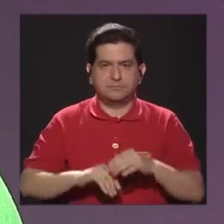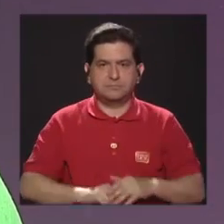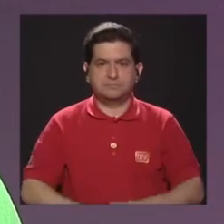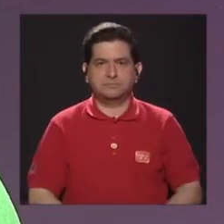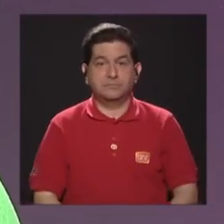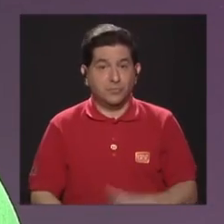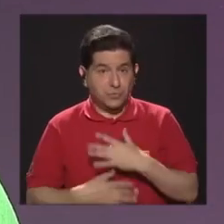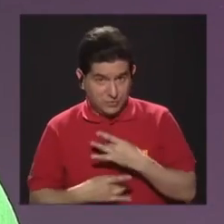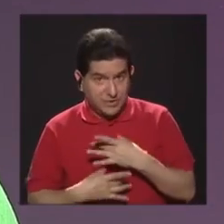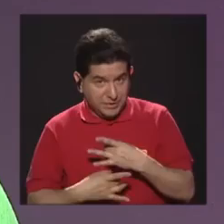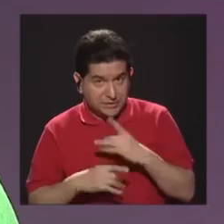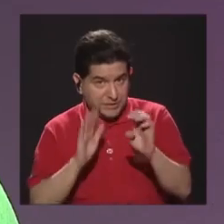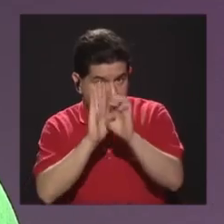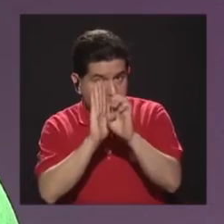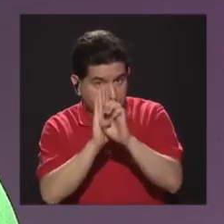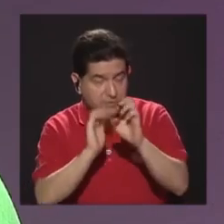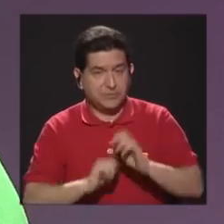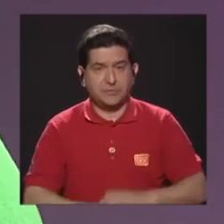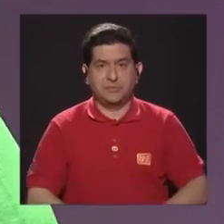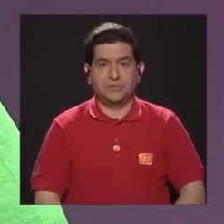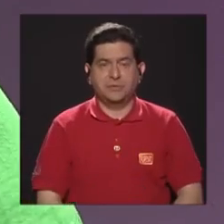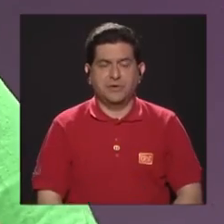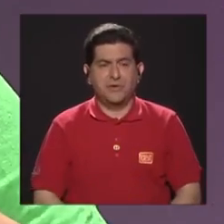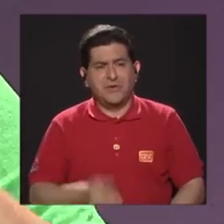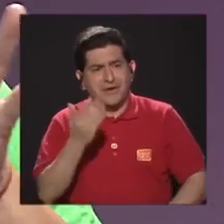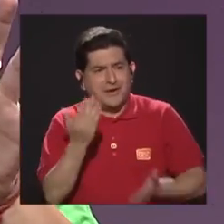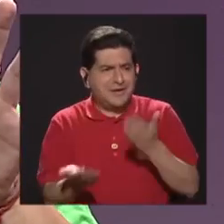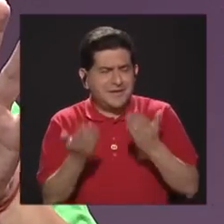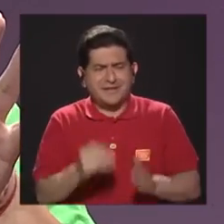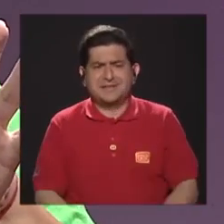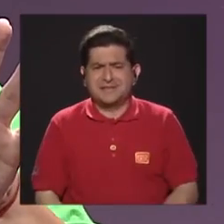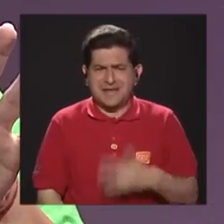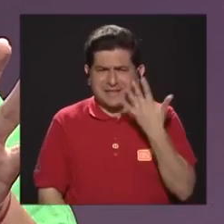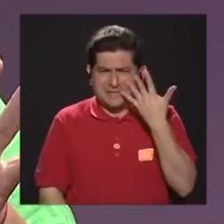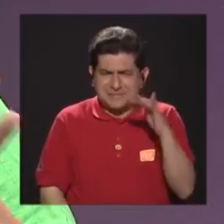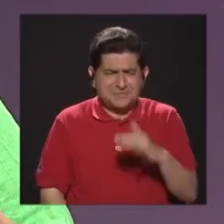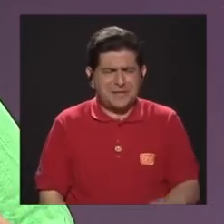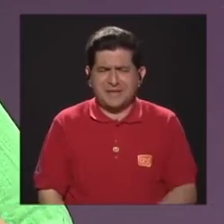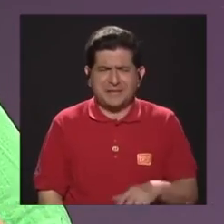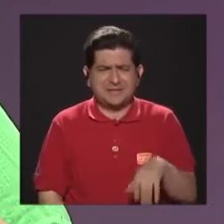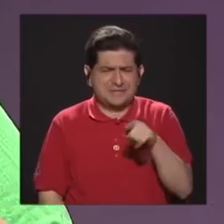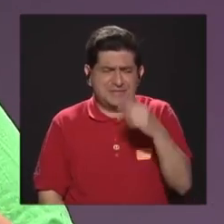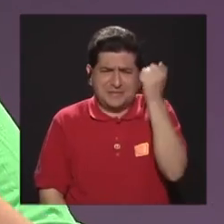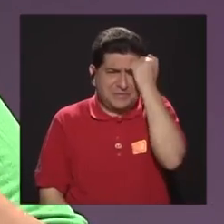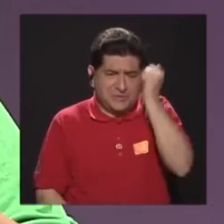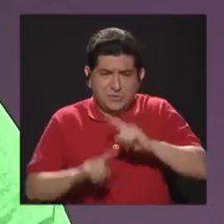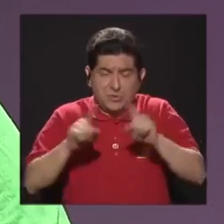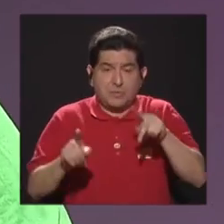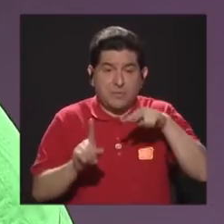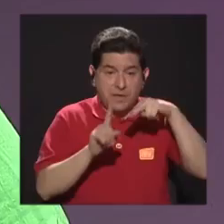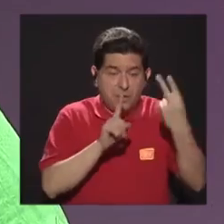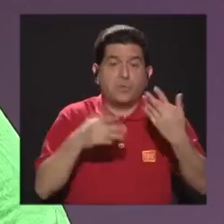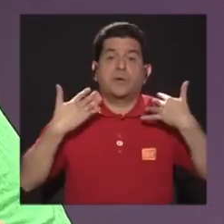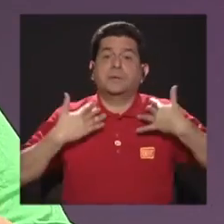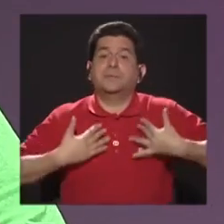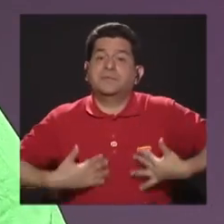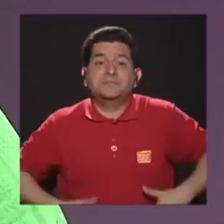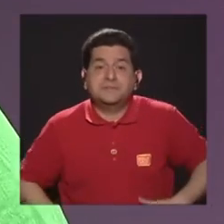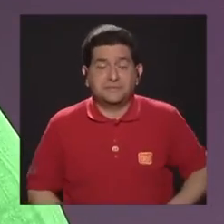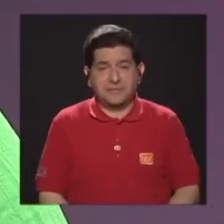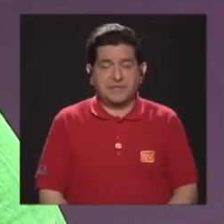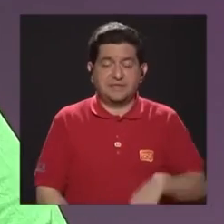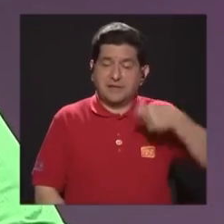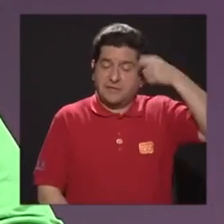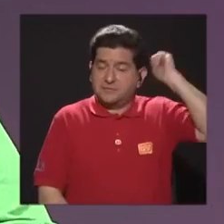Es interesante, por ejemplo, y suena algo muy trivial, pero por ejemplo nos observan hasta cómo nos vestimos, cómo